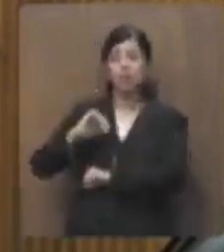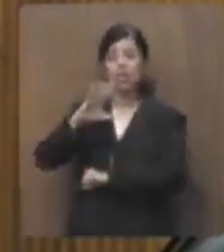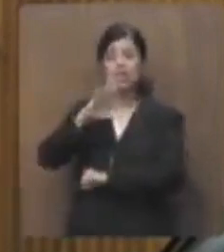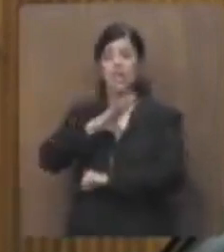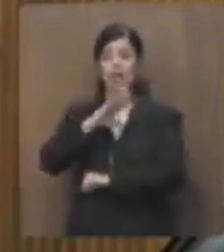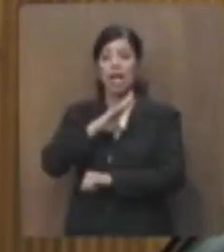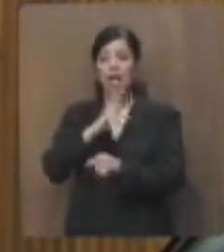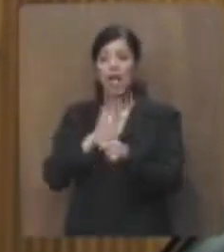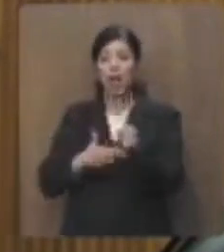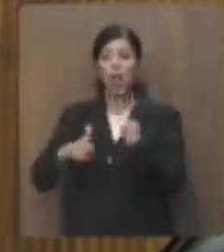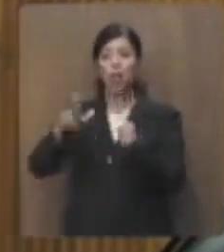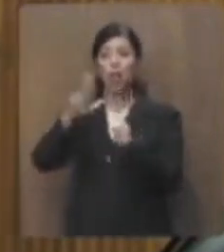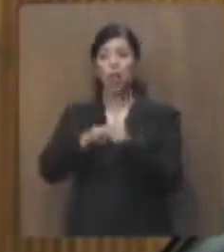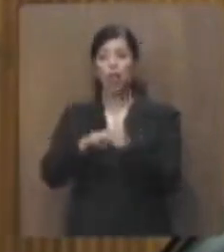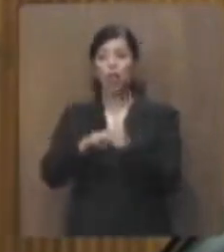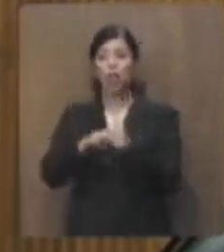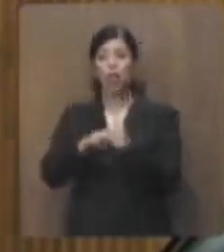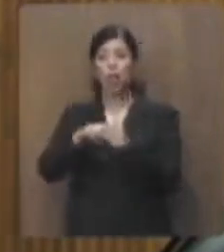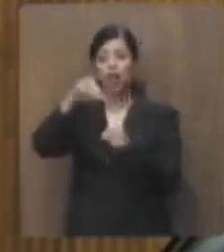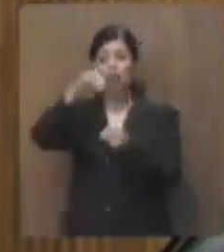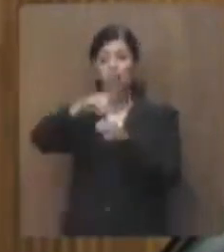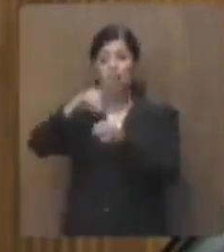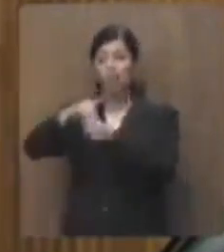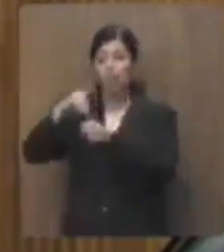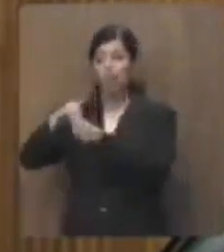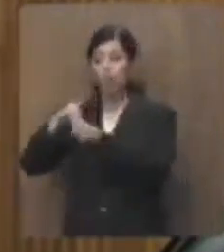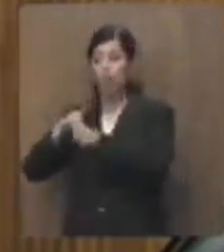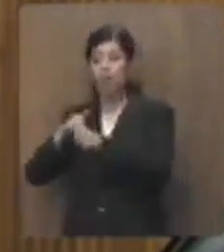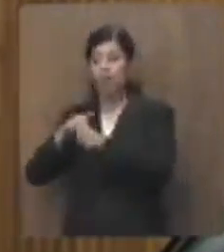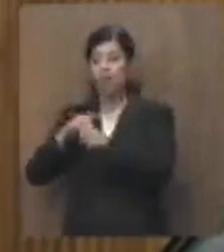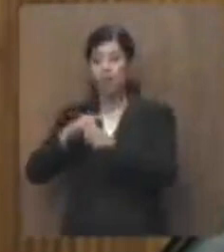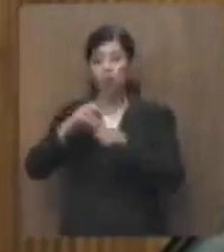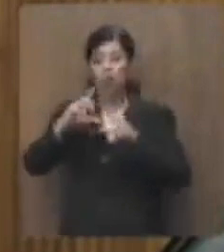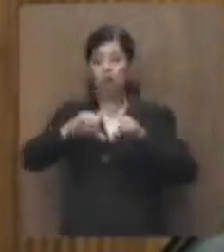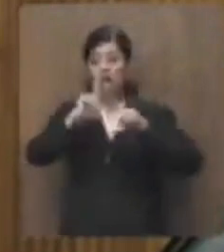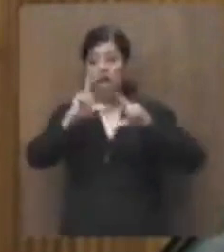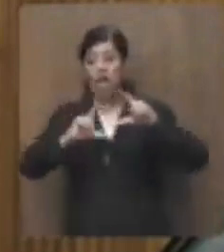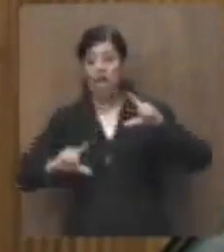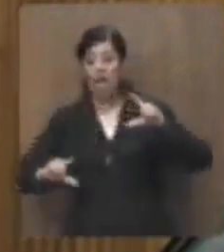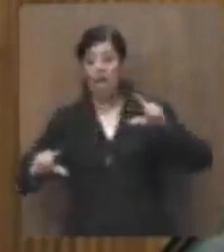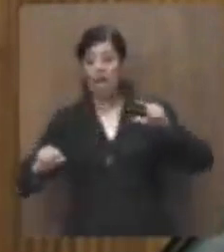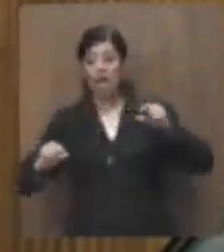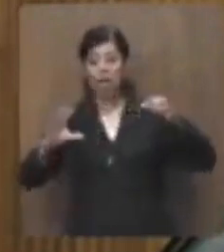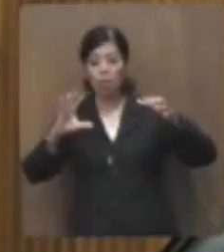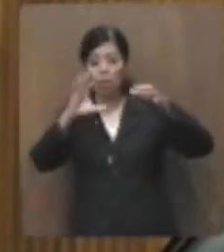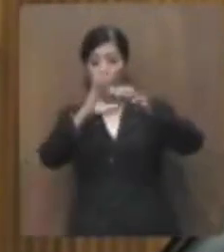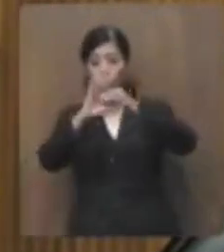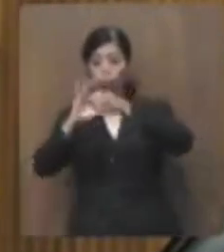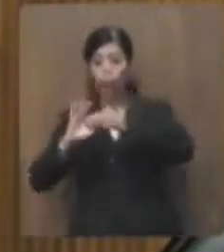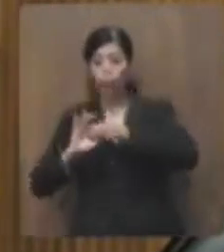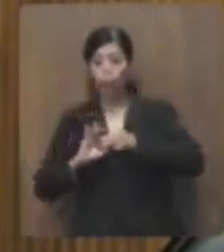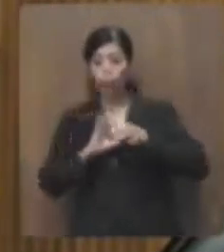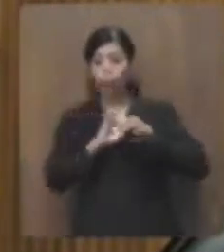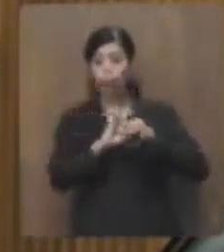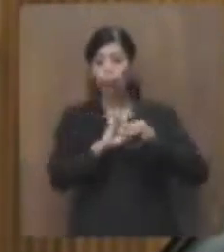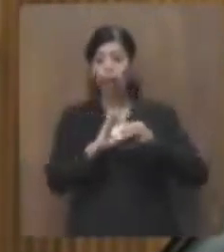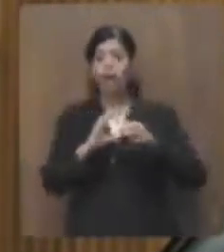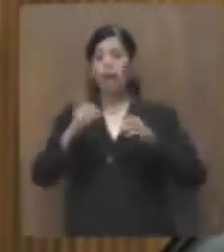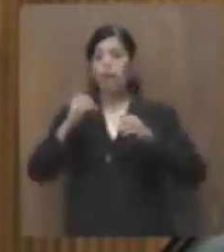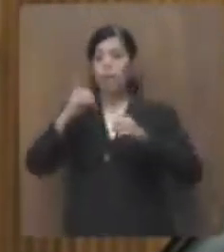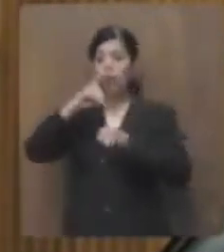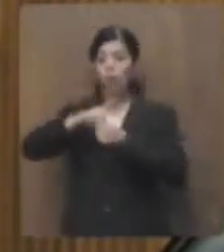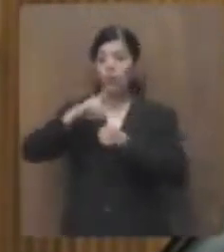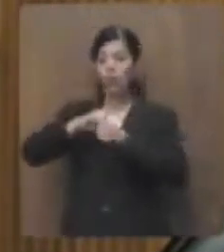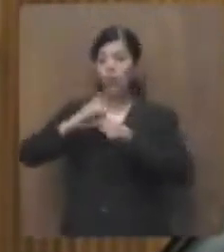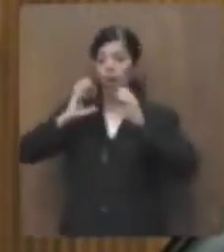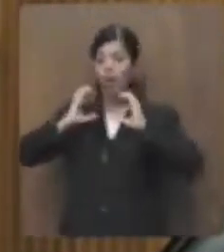hospitalaria de donación en el país y como tal Sin lugar a dudas merece nuestro reconocimiento y apoyo en esta